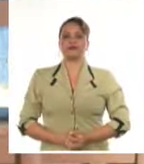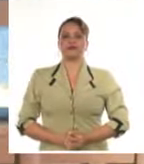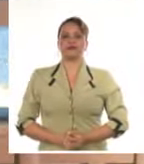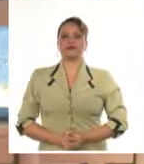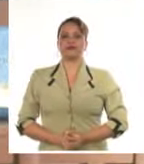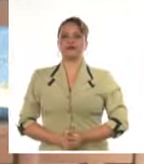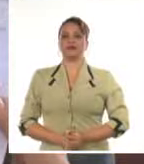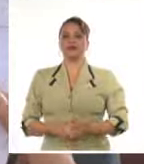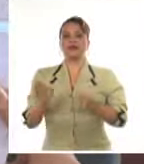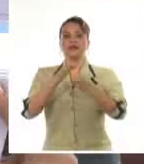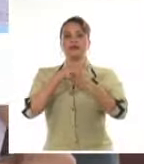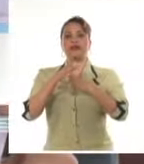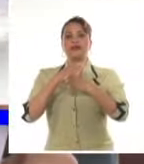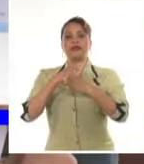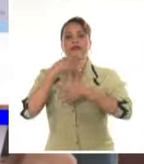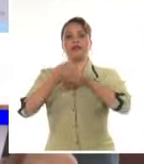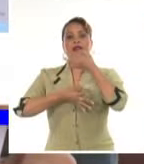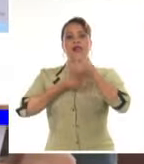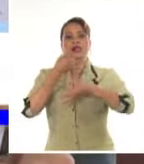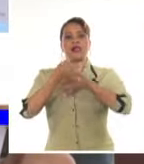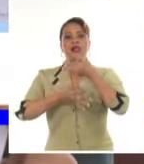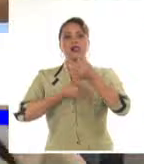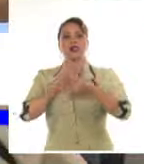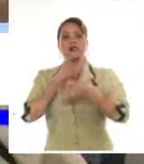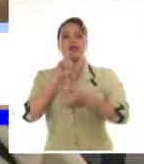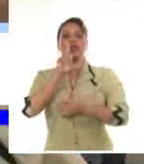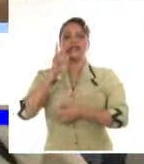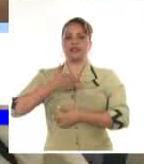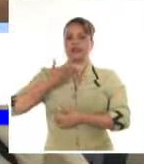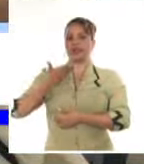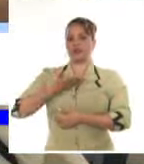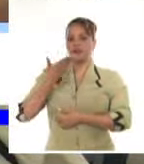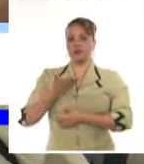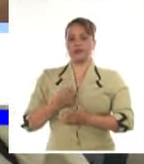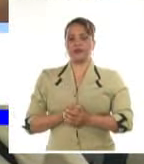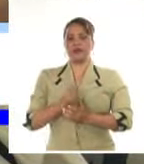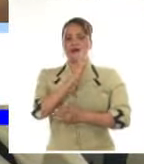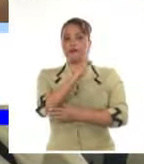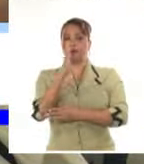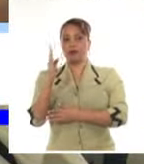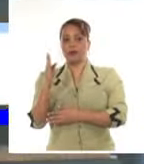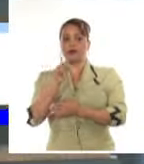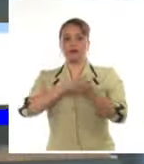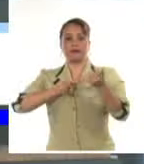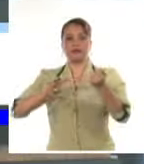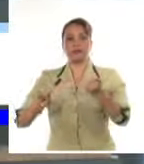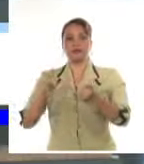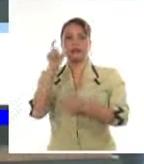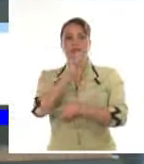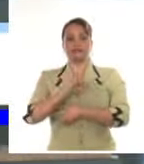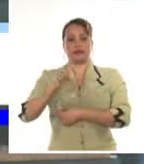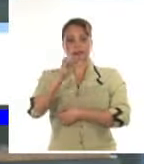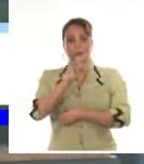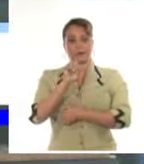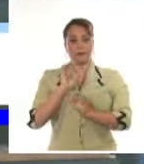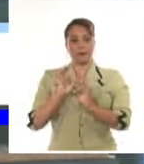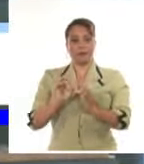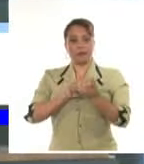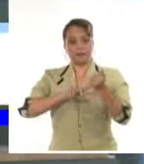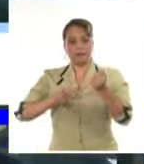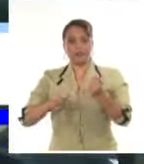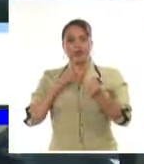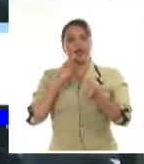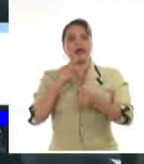Entre obras y palabras se enaltece la literatura. En la Biblioteca Provincial Julio Antonio Mella de Camagüey cobran vida